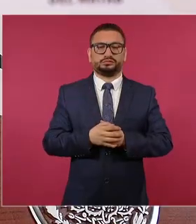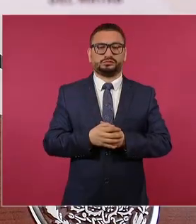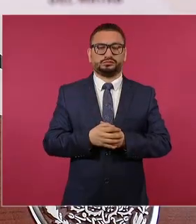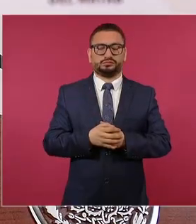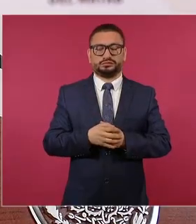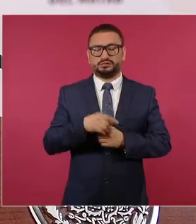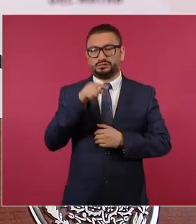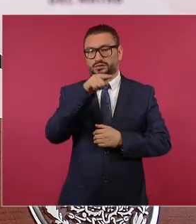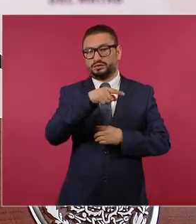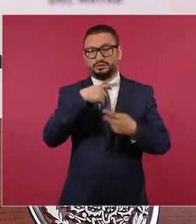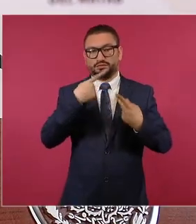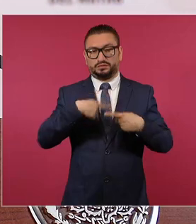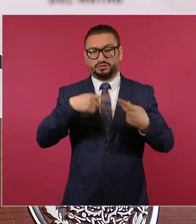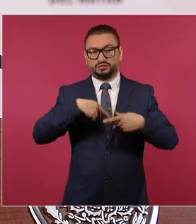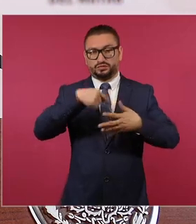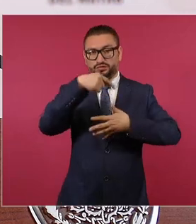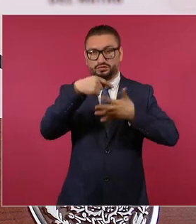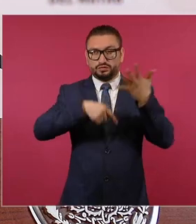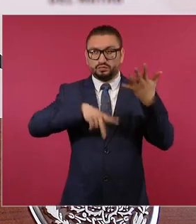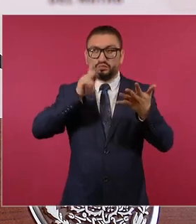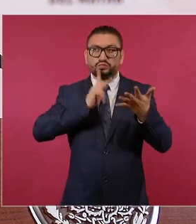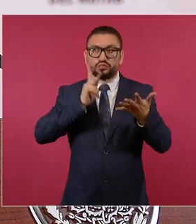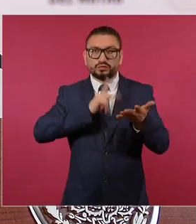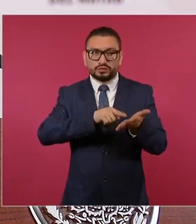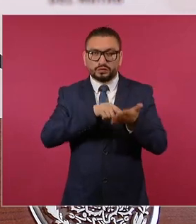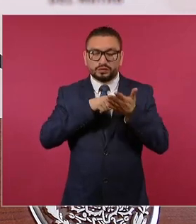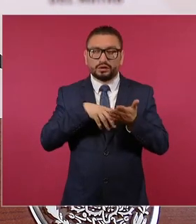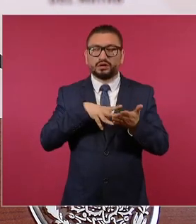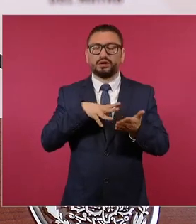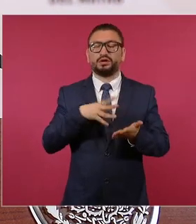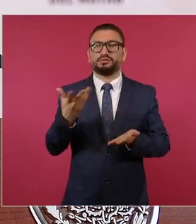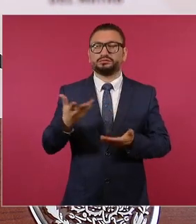a esta persona con todos estos antecedentes?